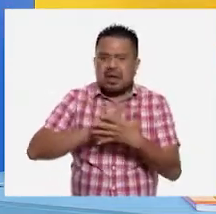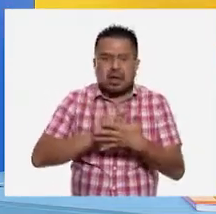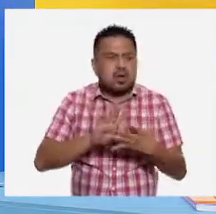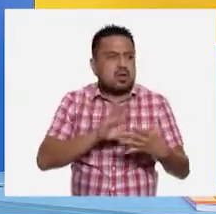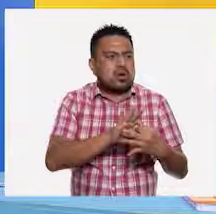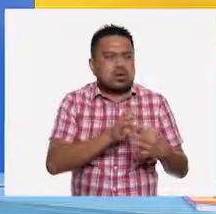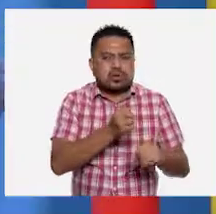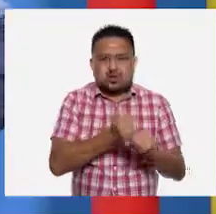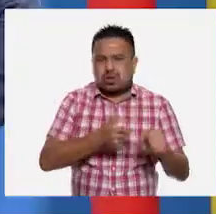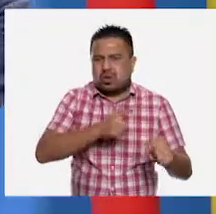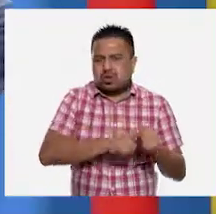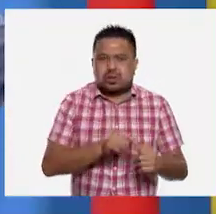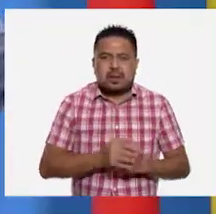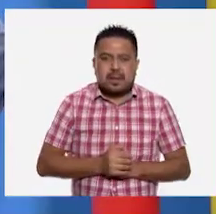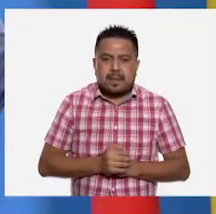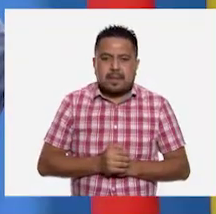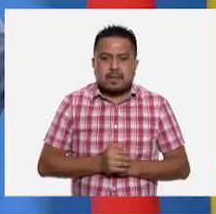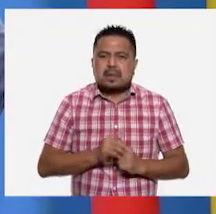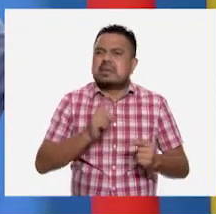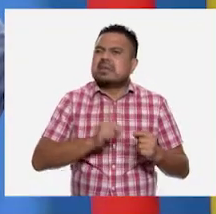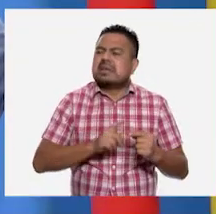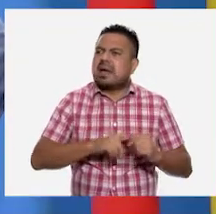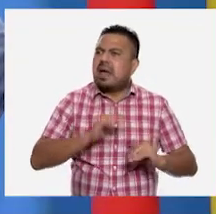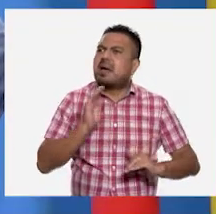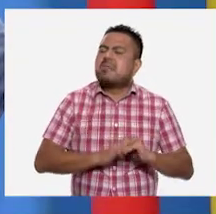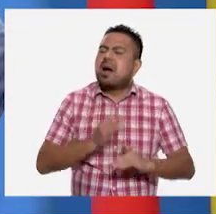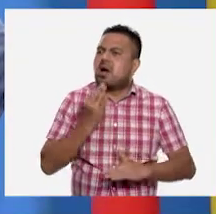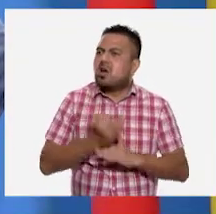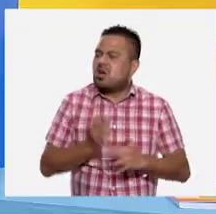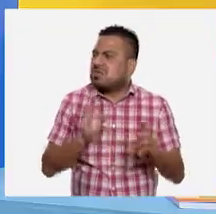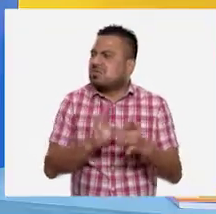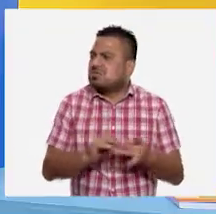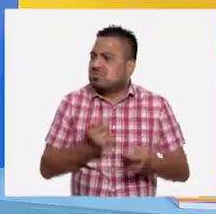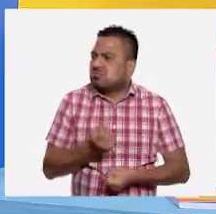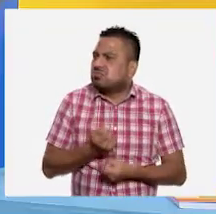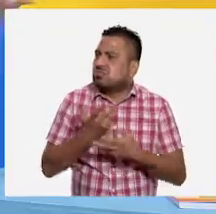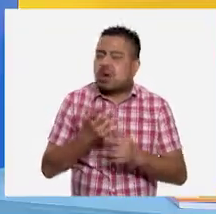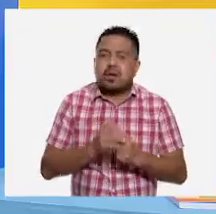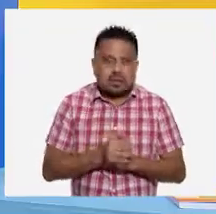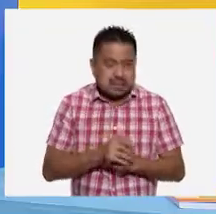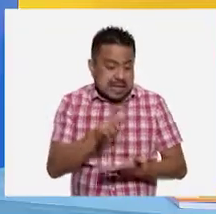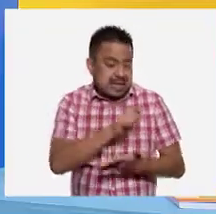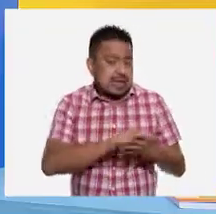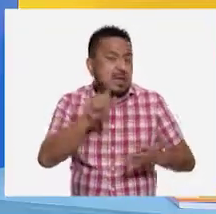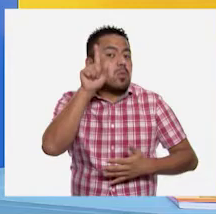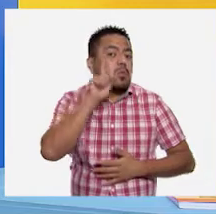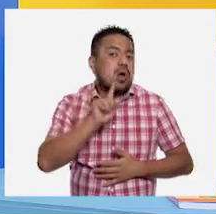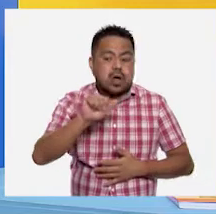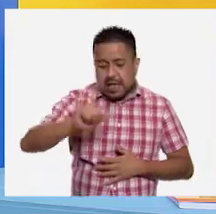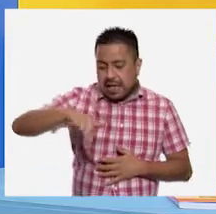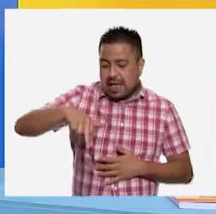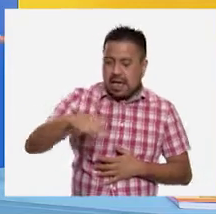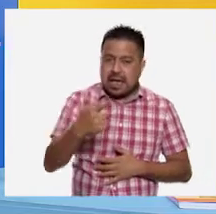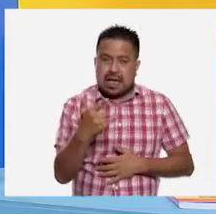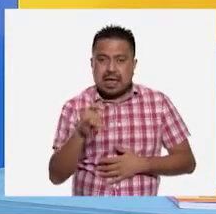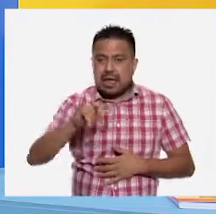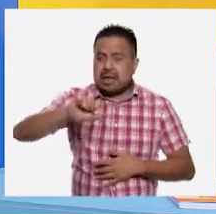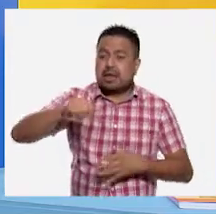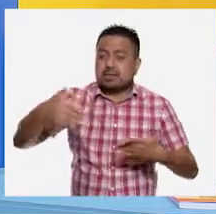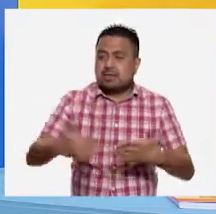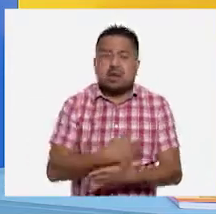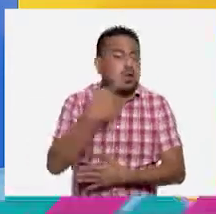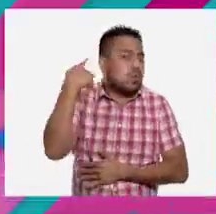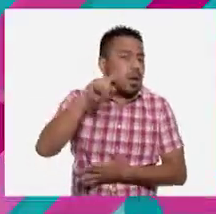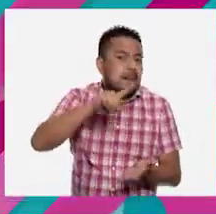con el socialismo. ¿Y de quién más vamos a hablar el día de hoy? De la escritora Ángeles Mastretta, quien nació en Puebla